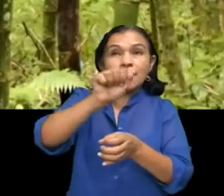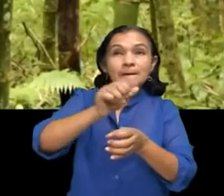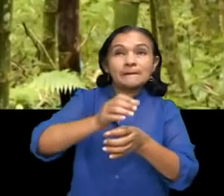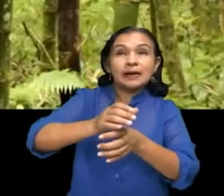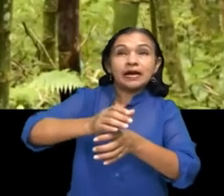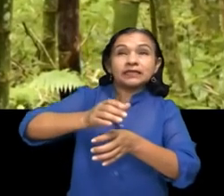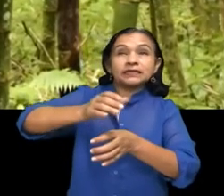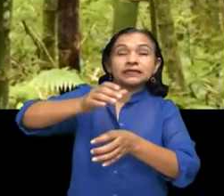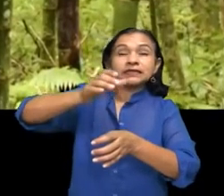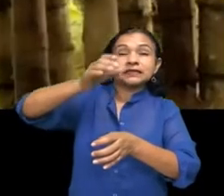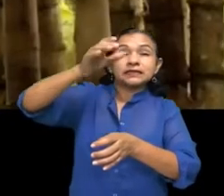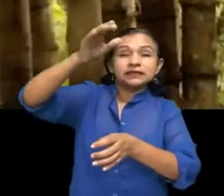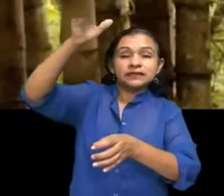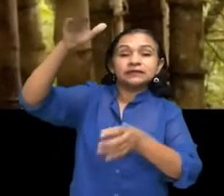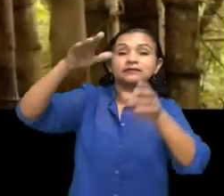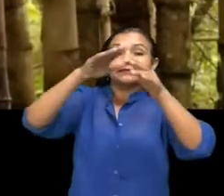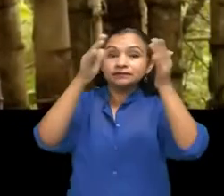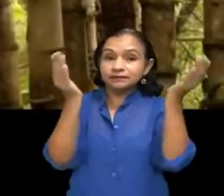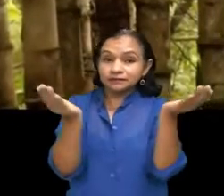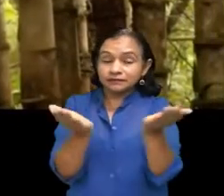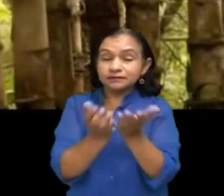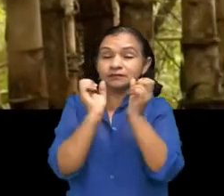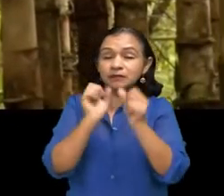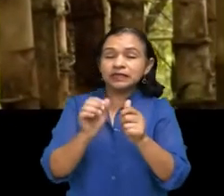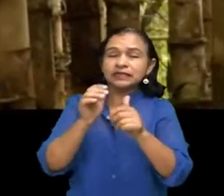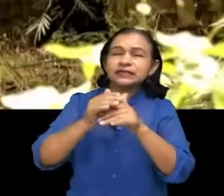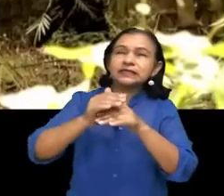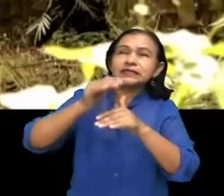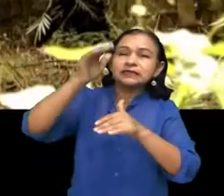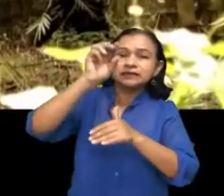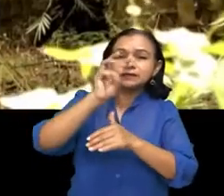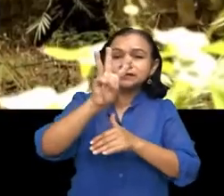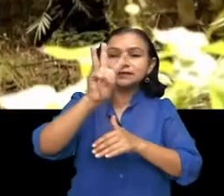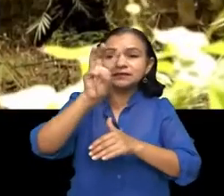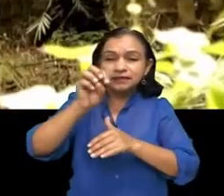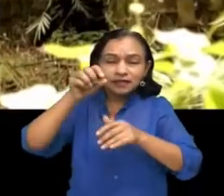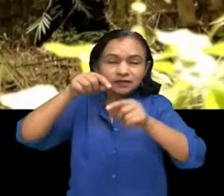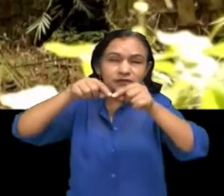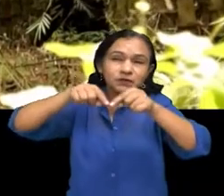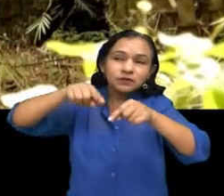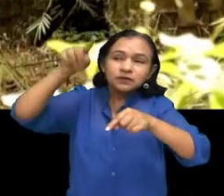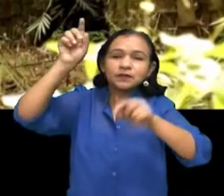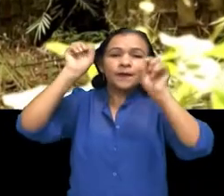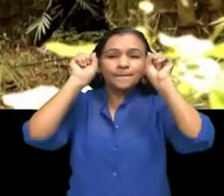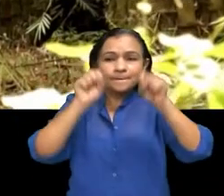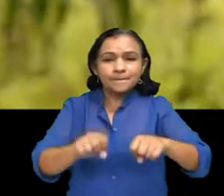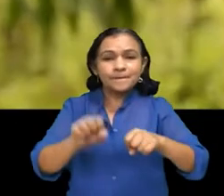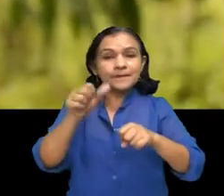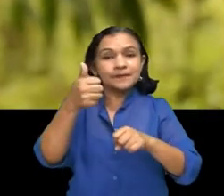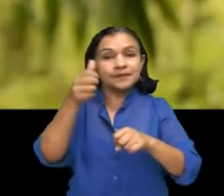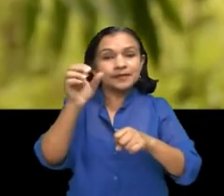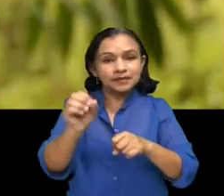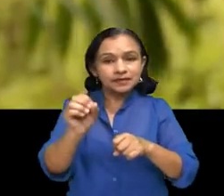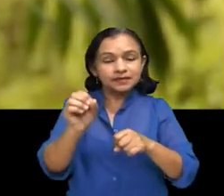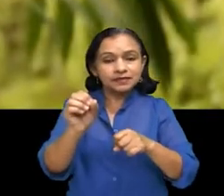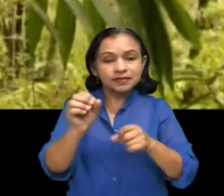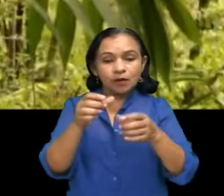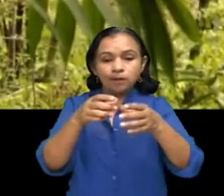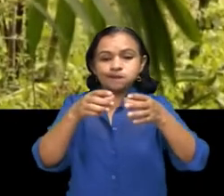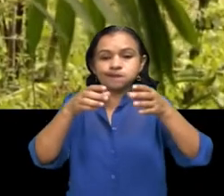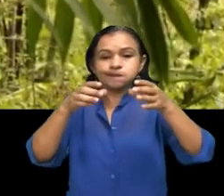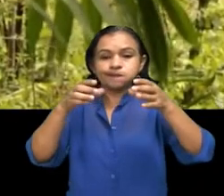crecimiento del planeta. Puede llegar a tener una altura mayor de 30 metros y puede tener hasta 60 centímetros de